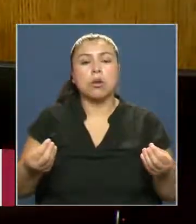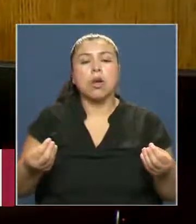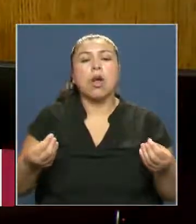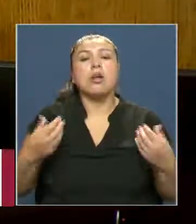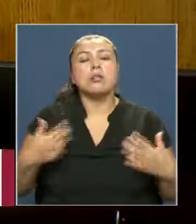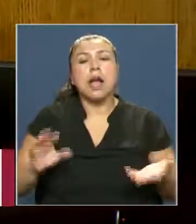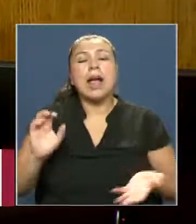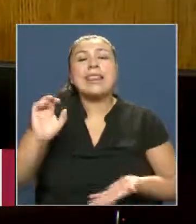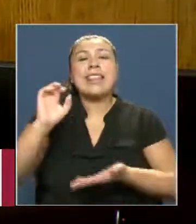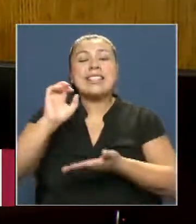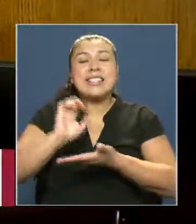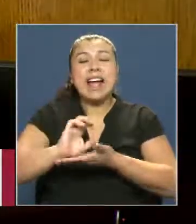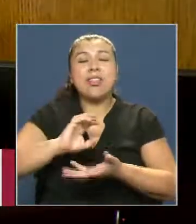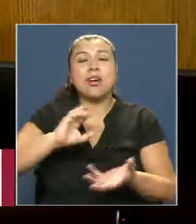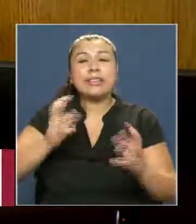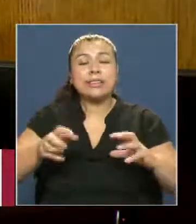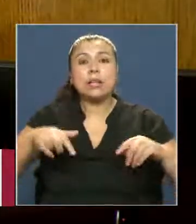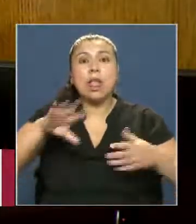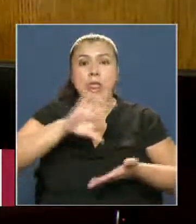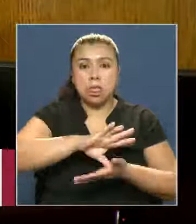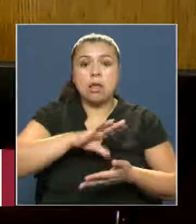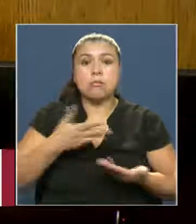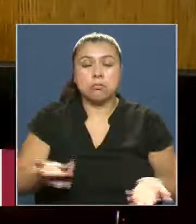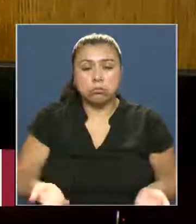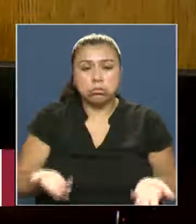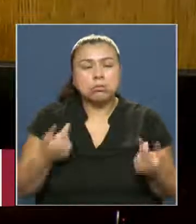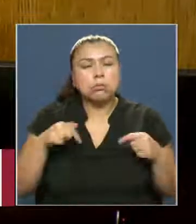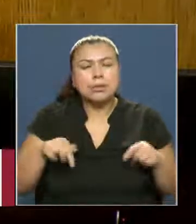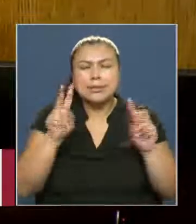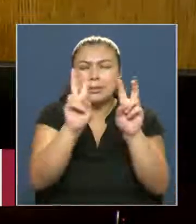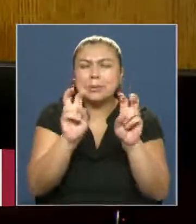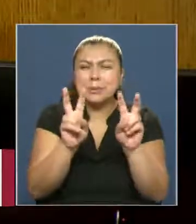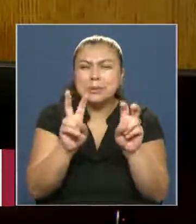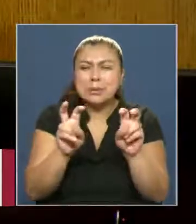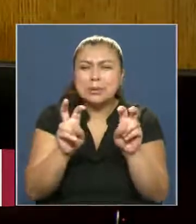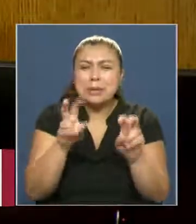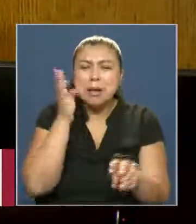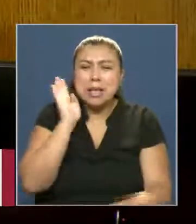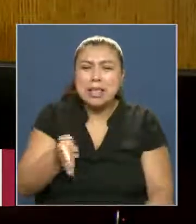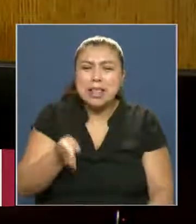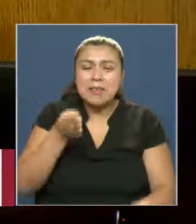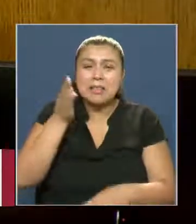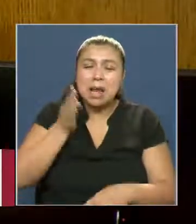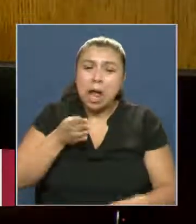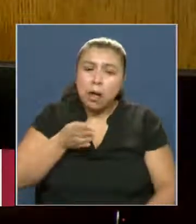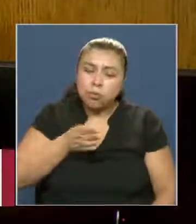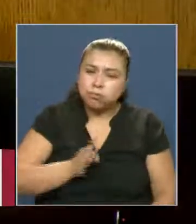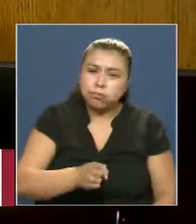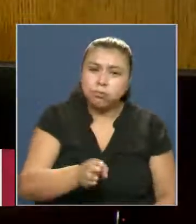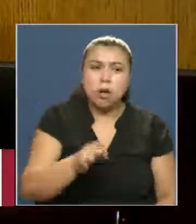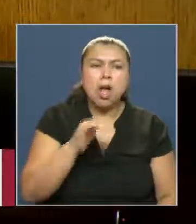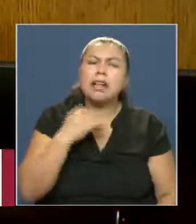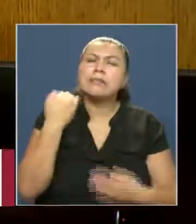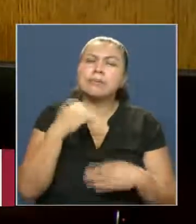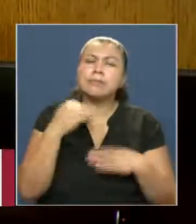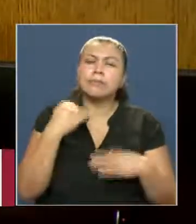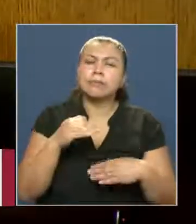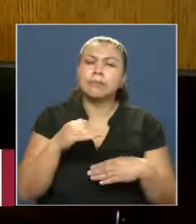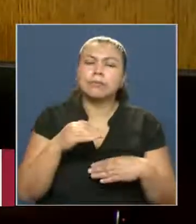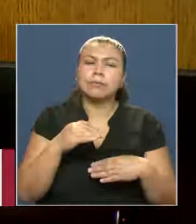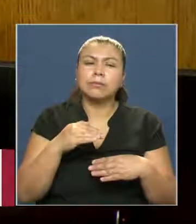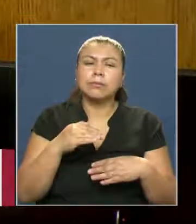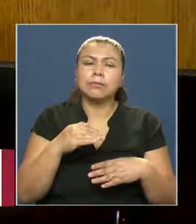de catástrofe, pone un tema que debiera ser permanente. ¿Tiene límites la propiedad